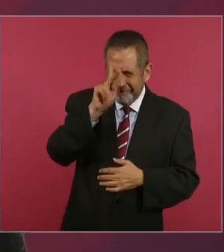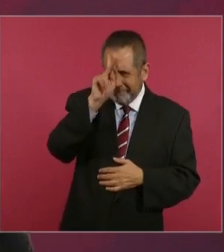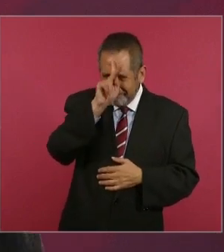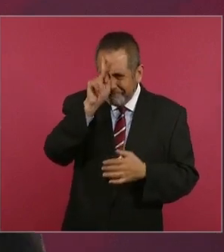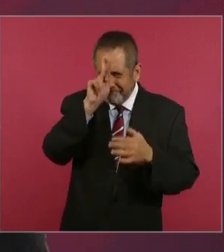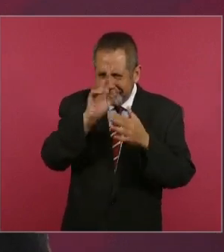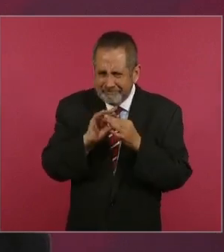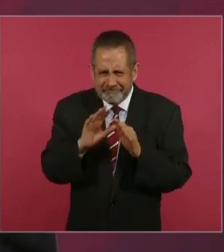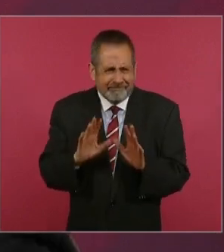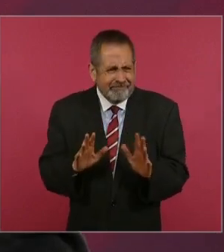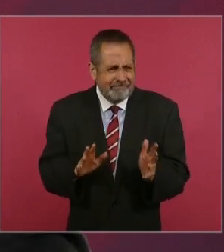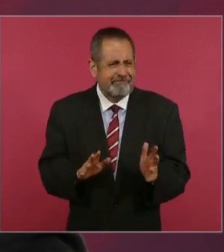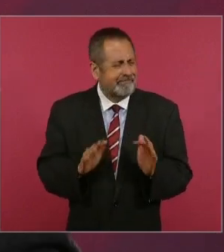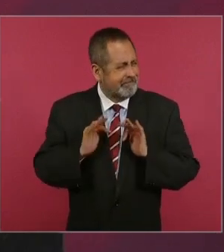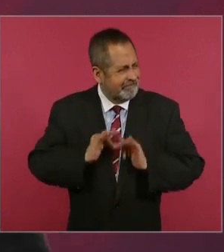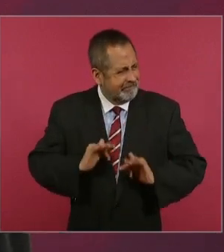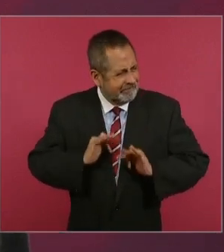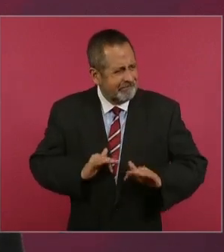prudencia